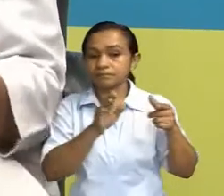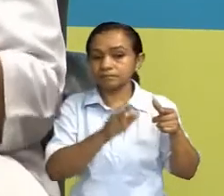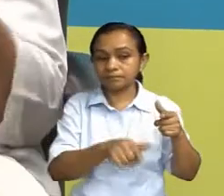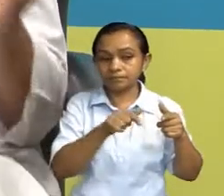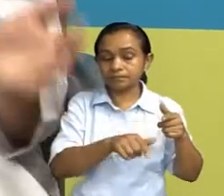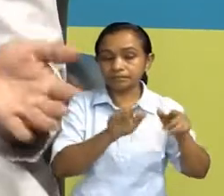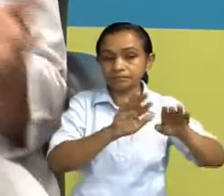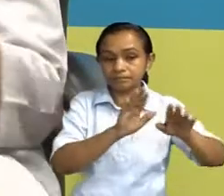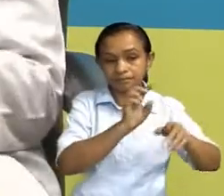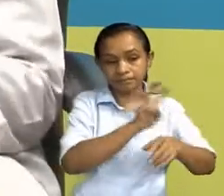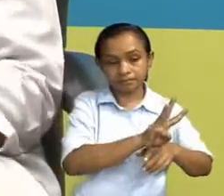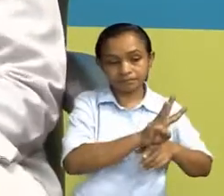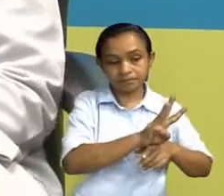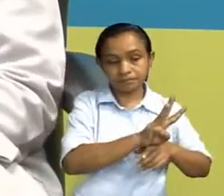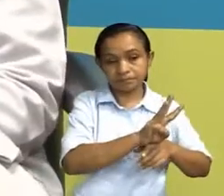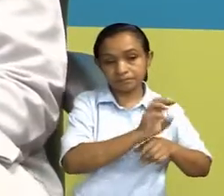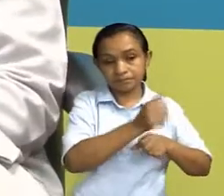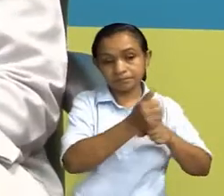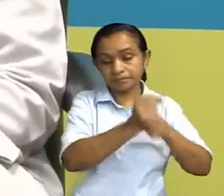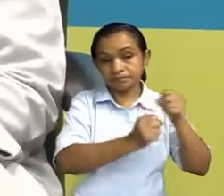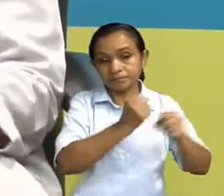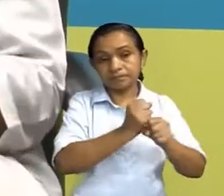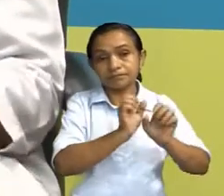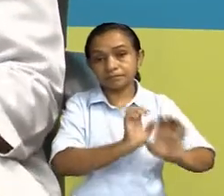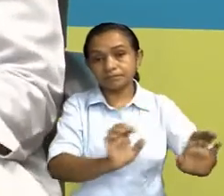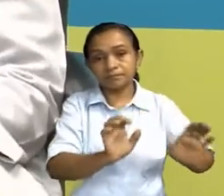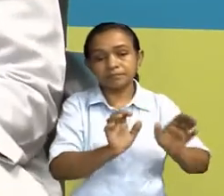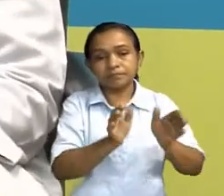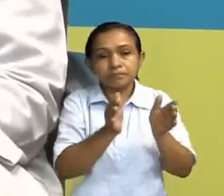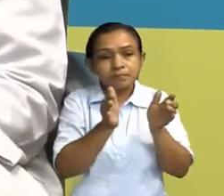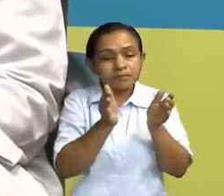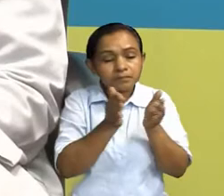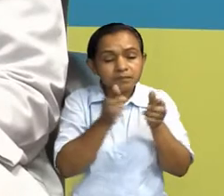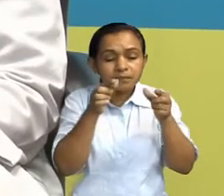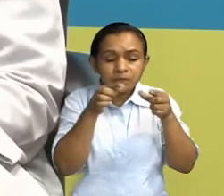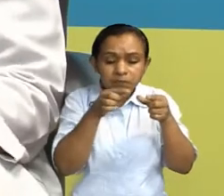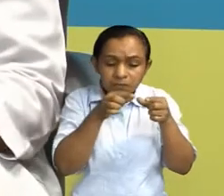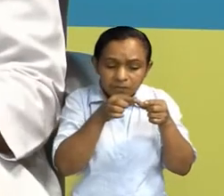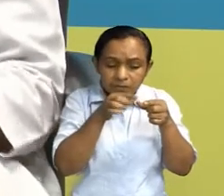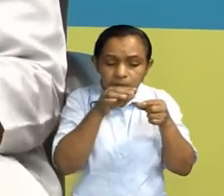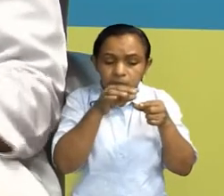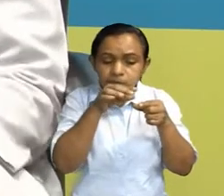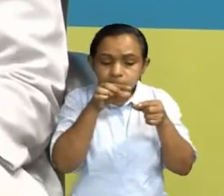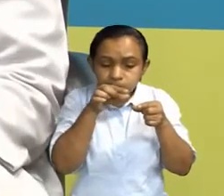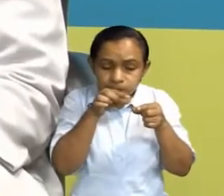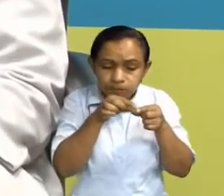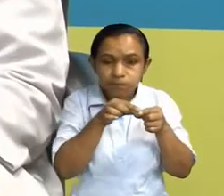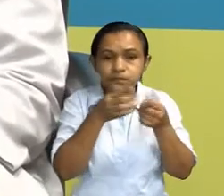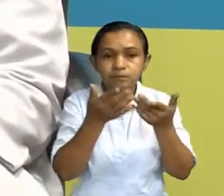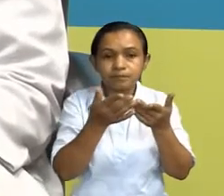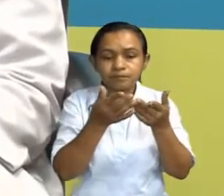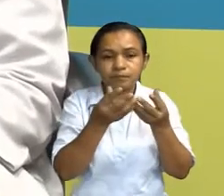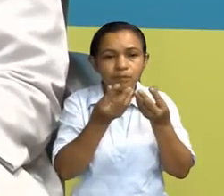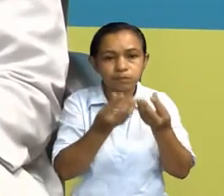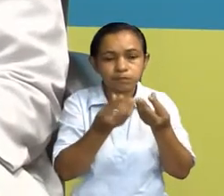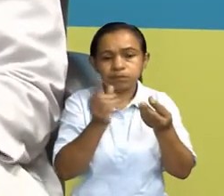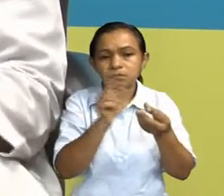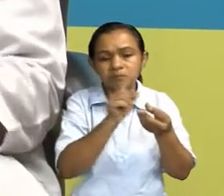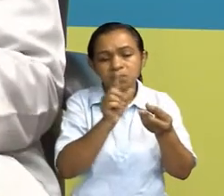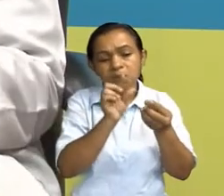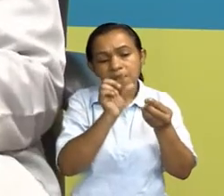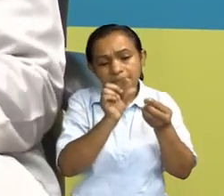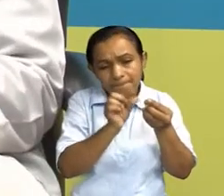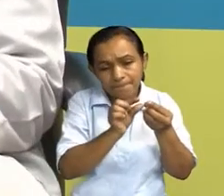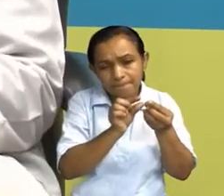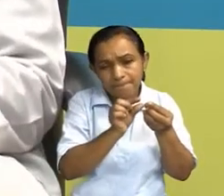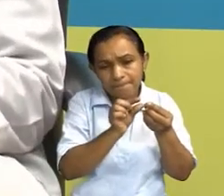prepúber de entre los 3 y los 6 años de edad tiene menor tamaño de los labios mayores, o sea, tiene menor cantidad de tejido graso en esa área y